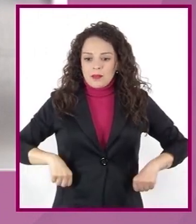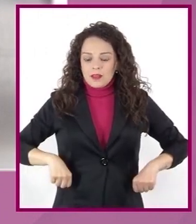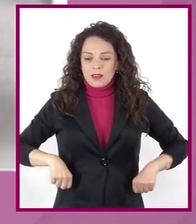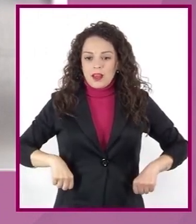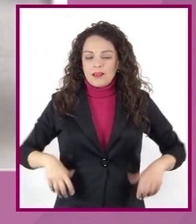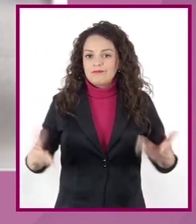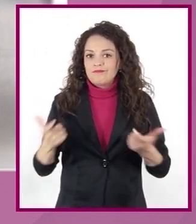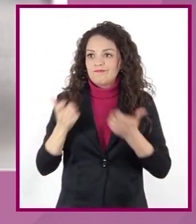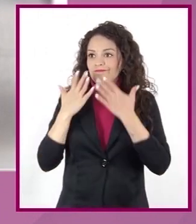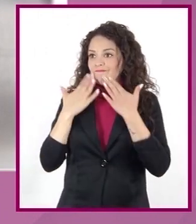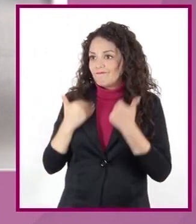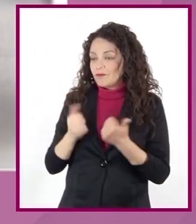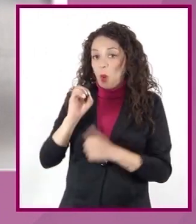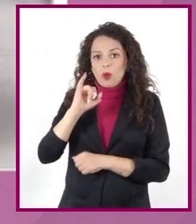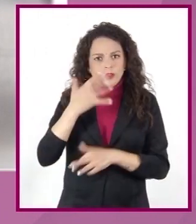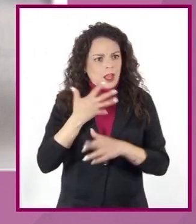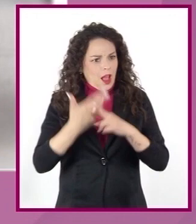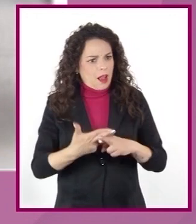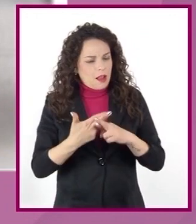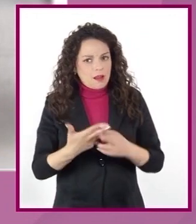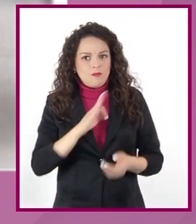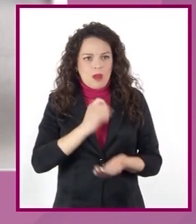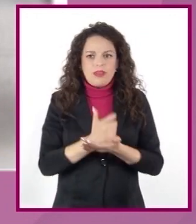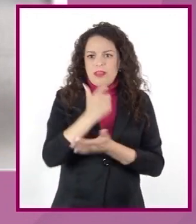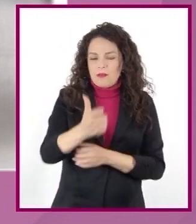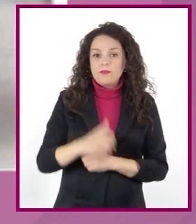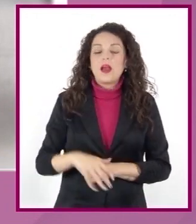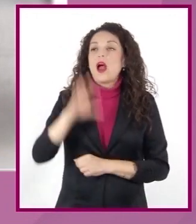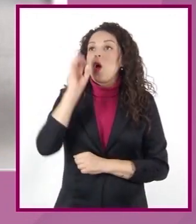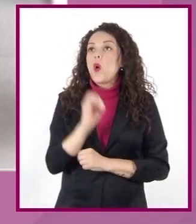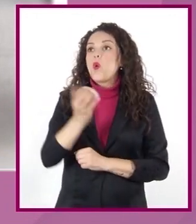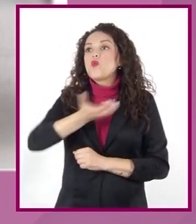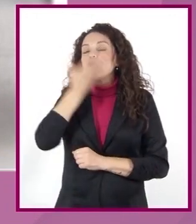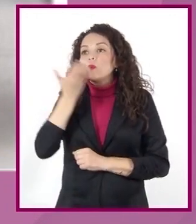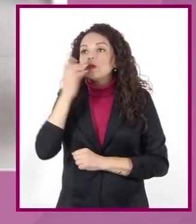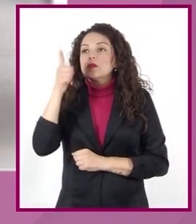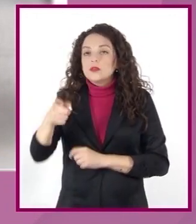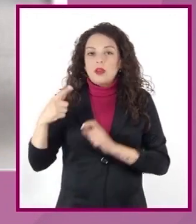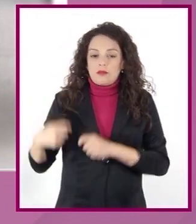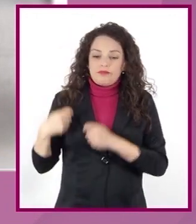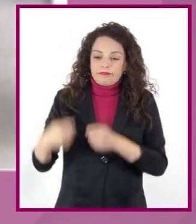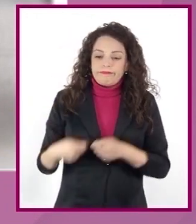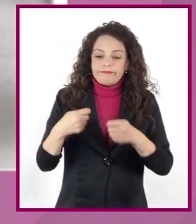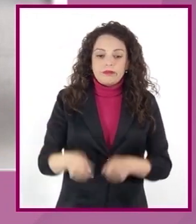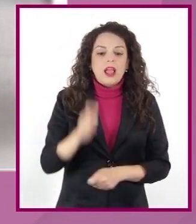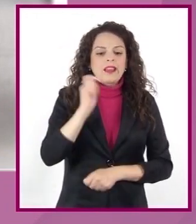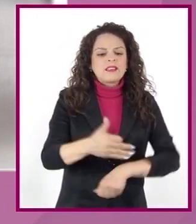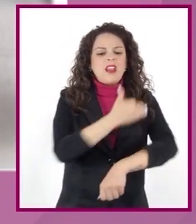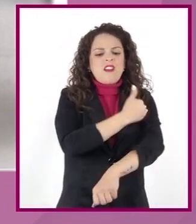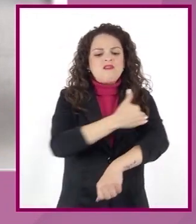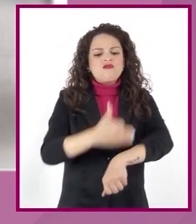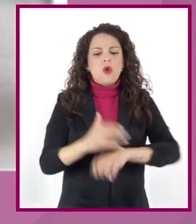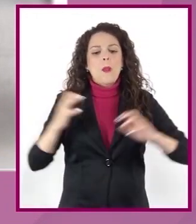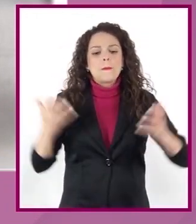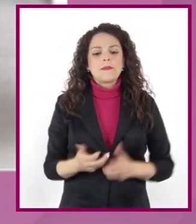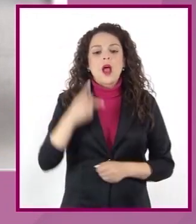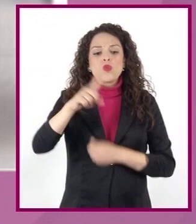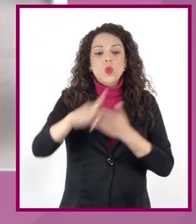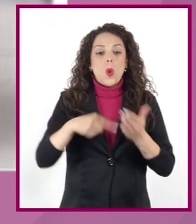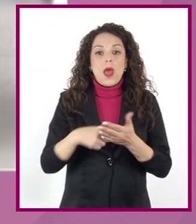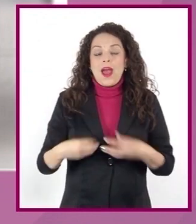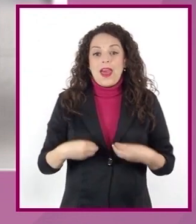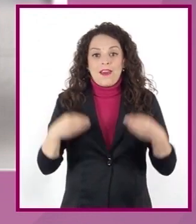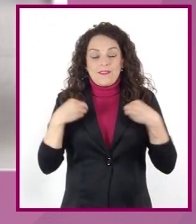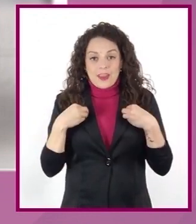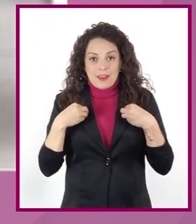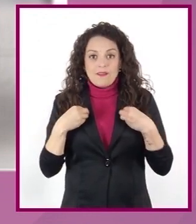escasos, o cuando algunas costumbres, tradiciones y formas de hacer las cosas en el lugar donde viven son